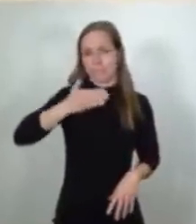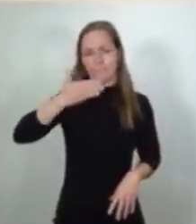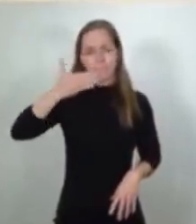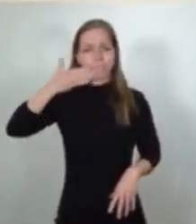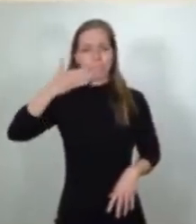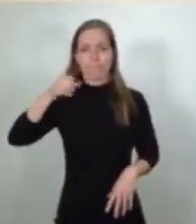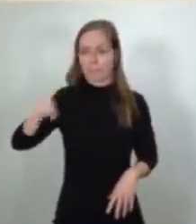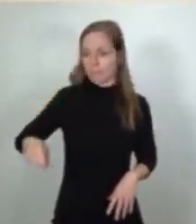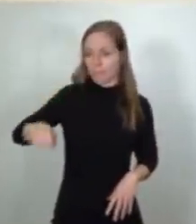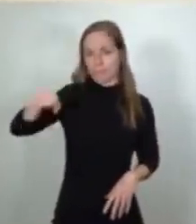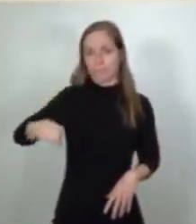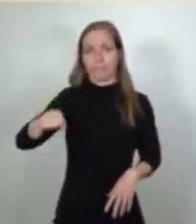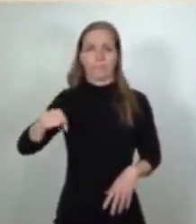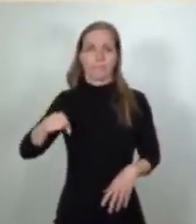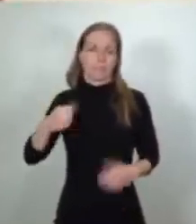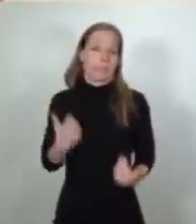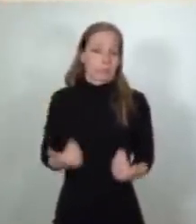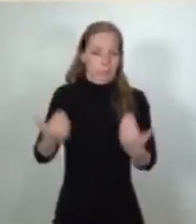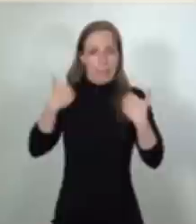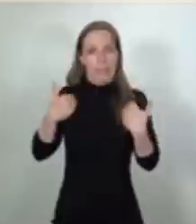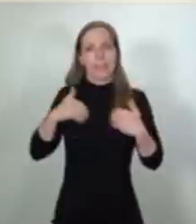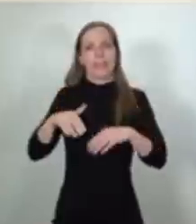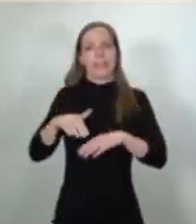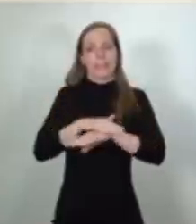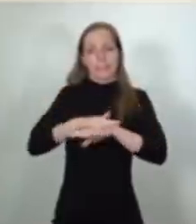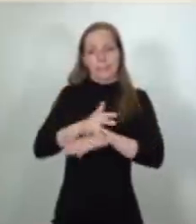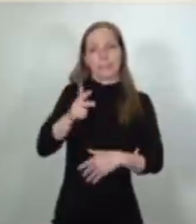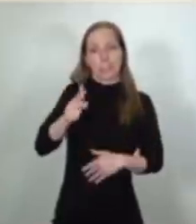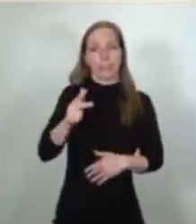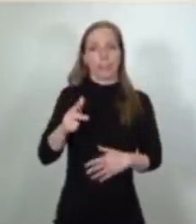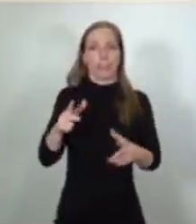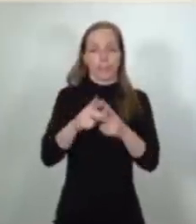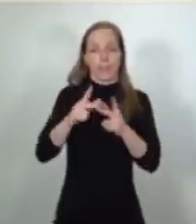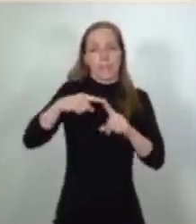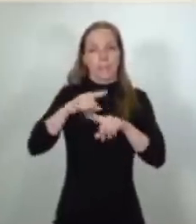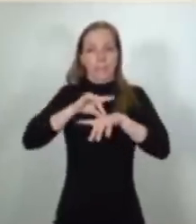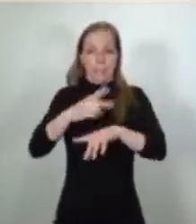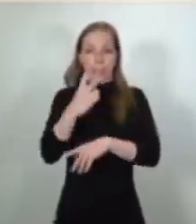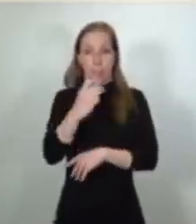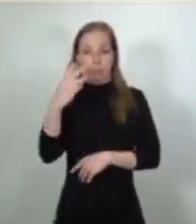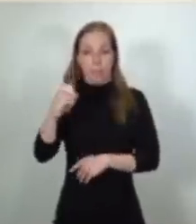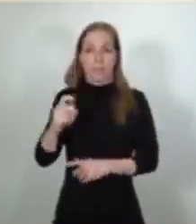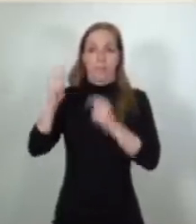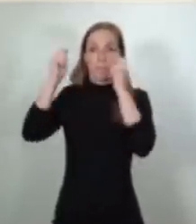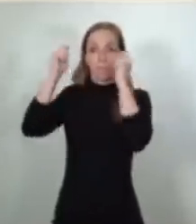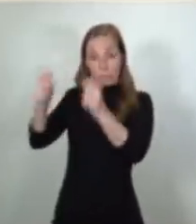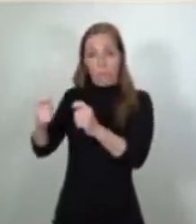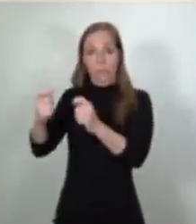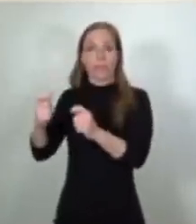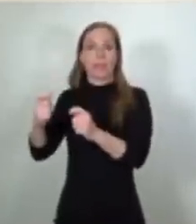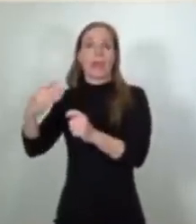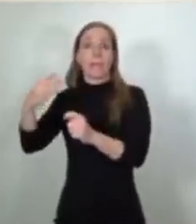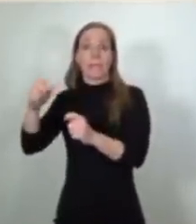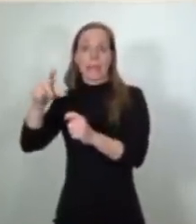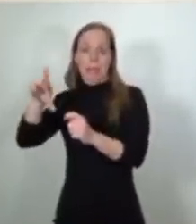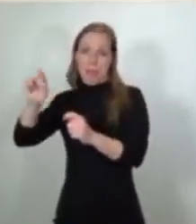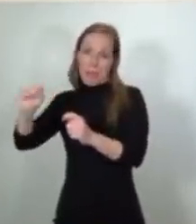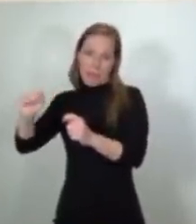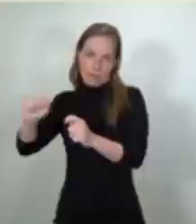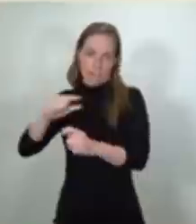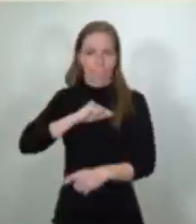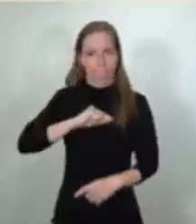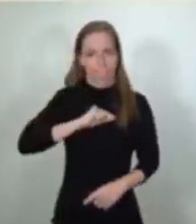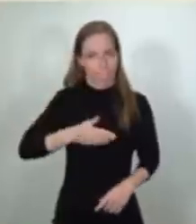traspasar la cartera de Derechos Sociales y Agenda 2030 a una mujer como Yone Belarra. Creo